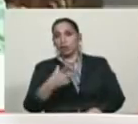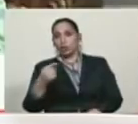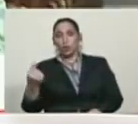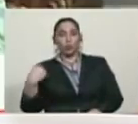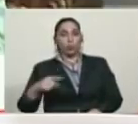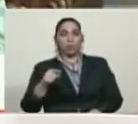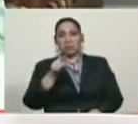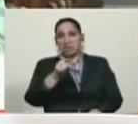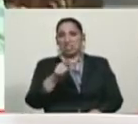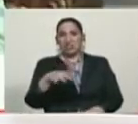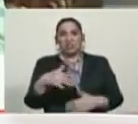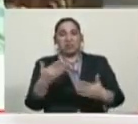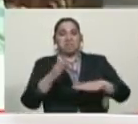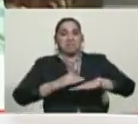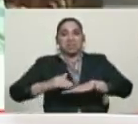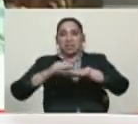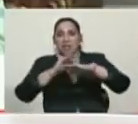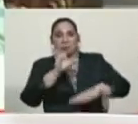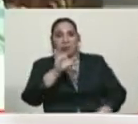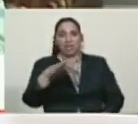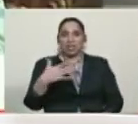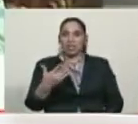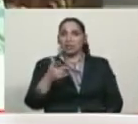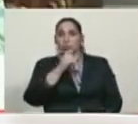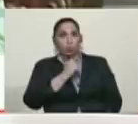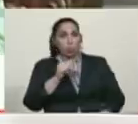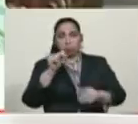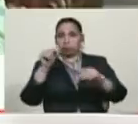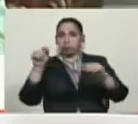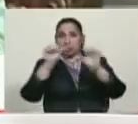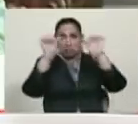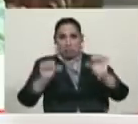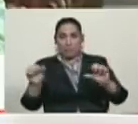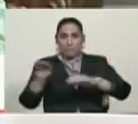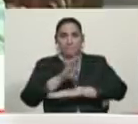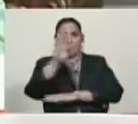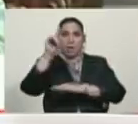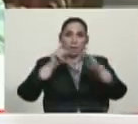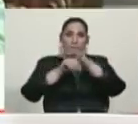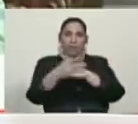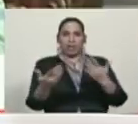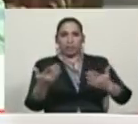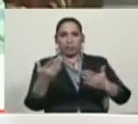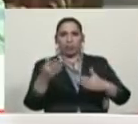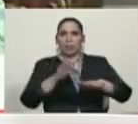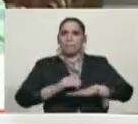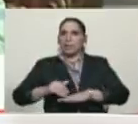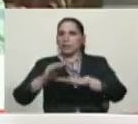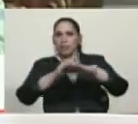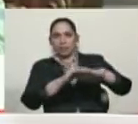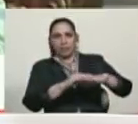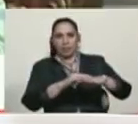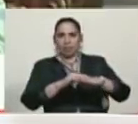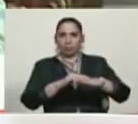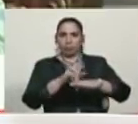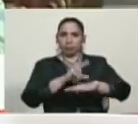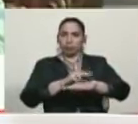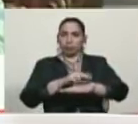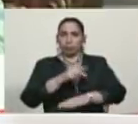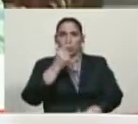país si no existiera el sistema barrio adentro señores doctores señoras doctoras